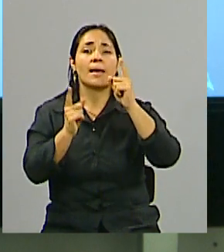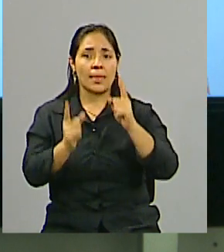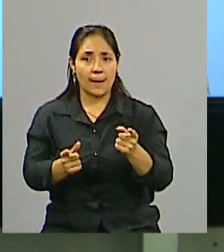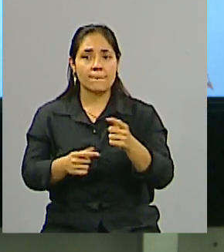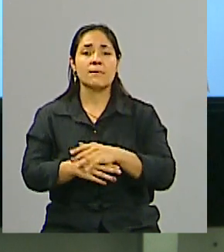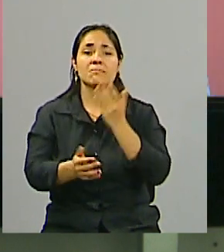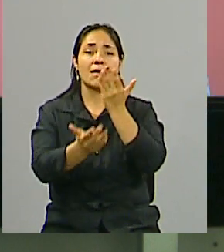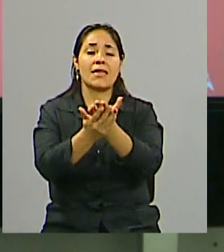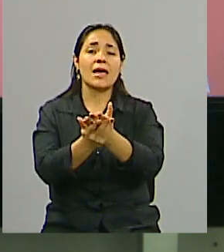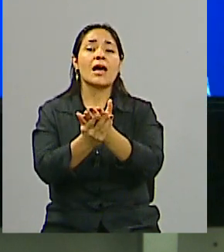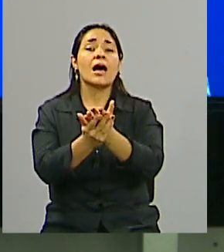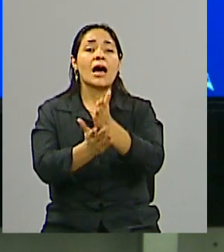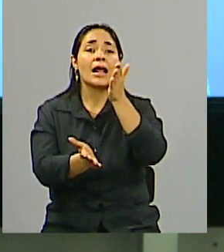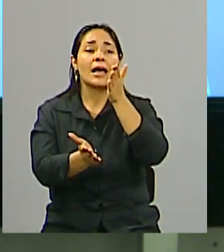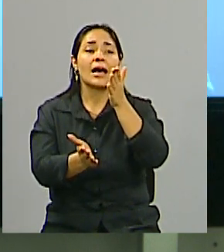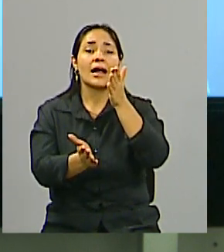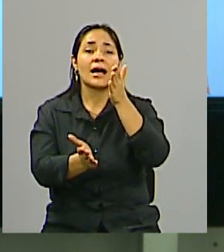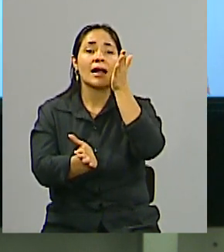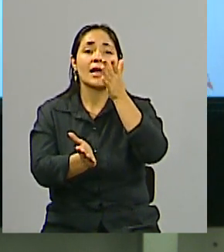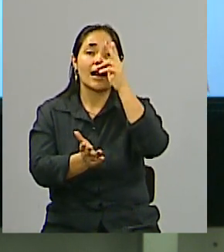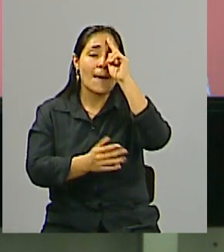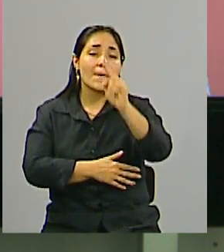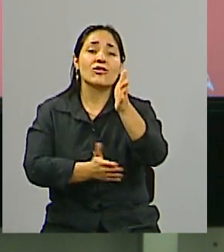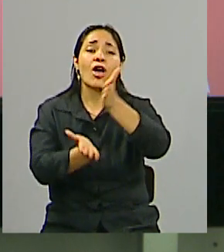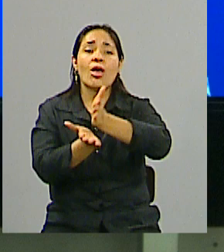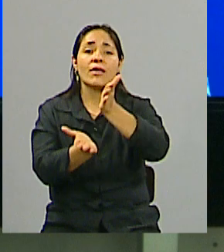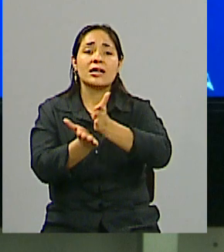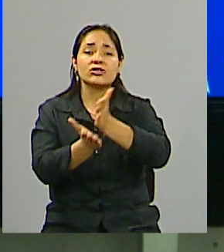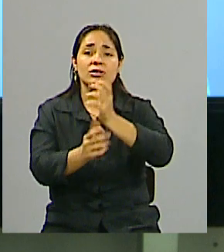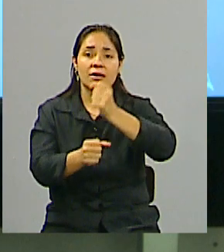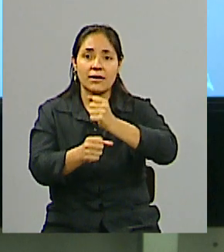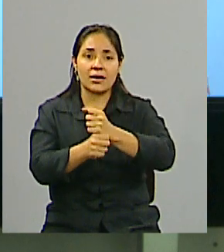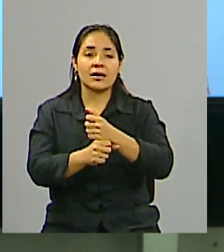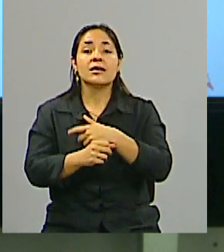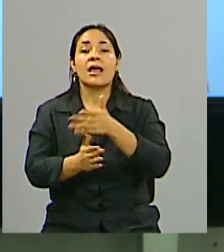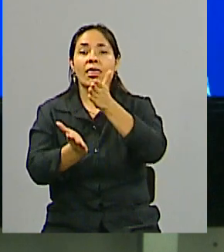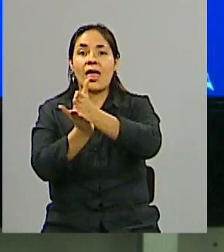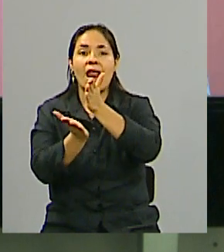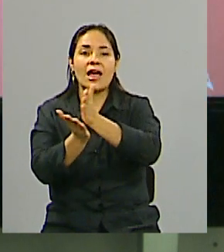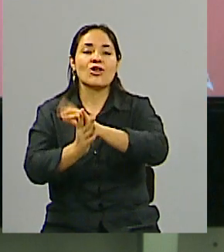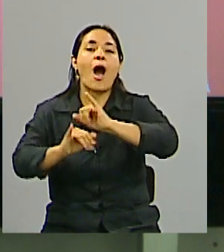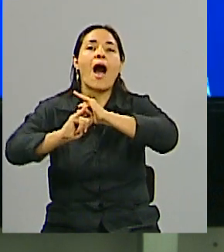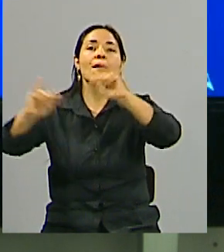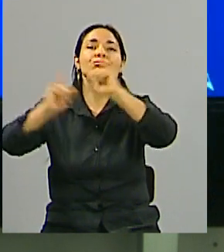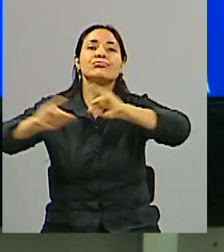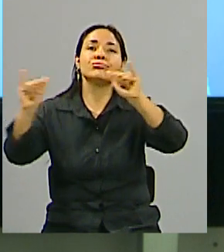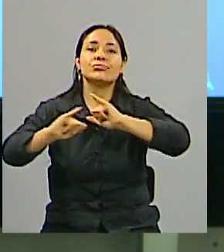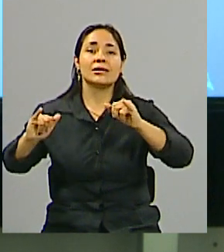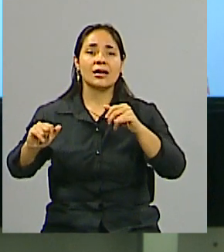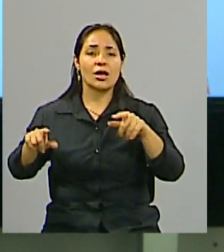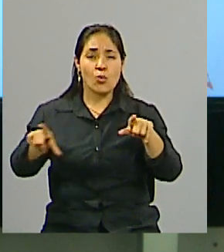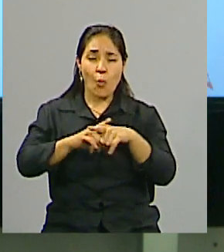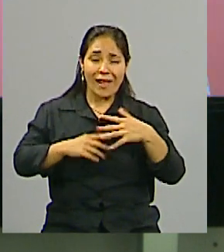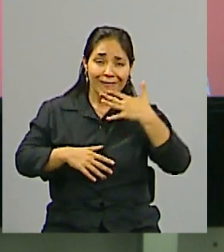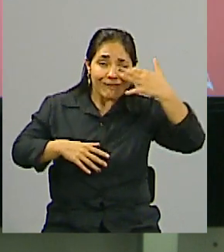que se respeten los derechos laborales que están, como decimos nosotros, defondados. Son una enunciación, pero no se